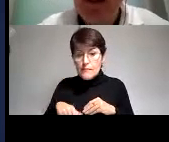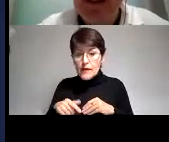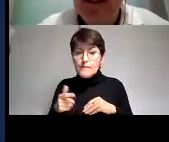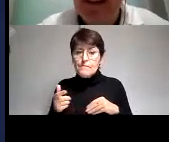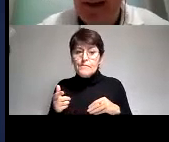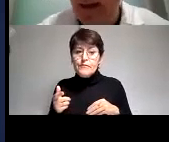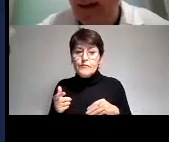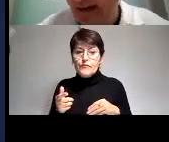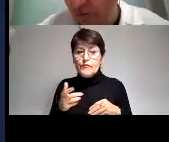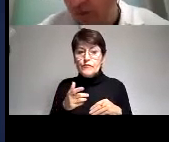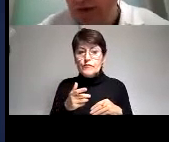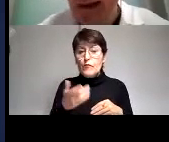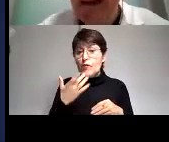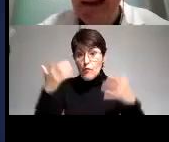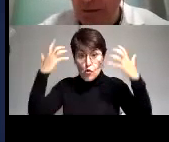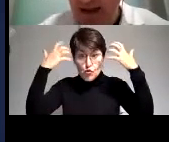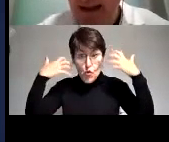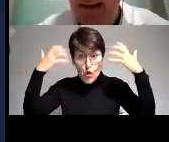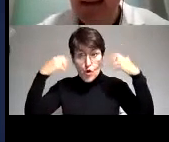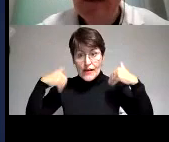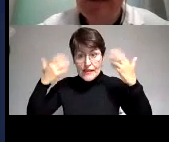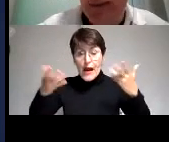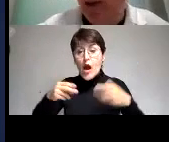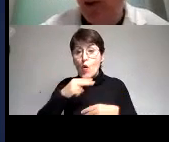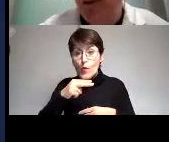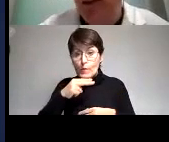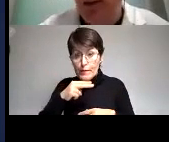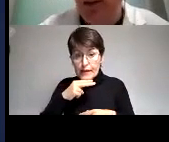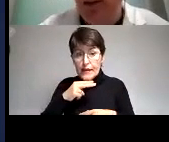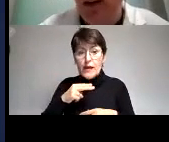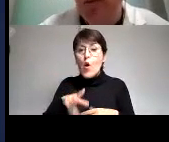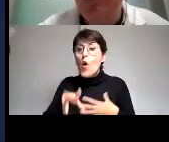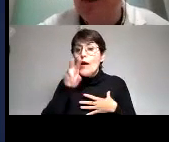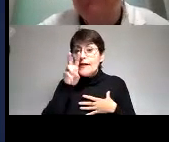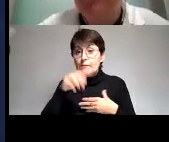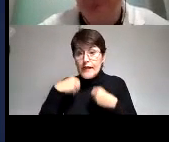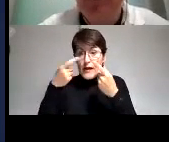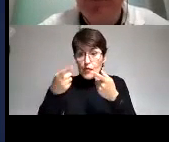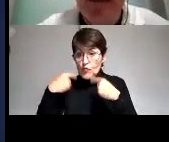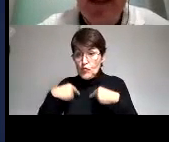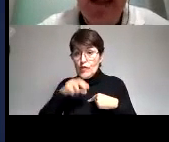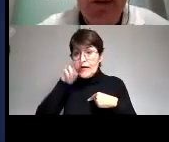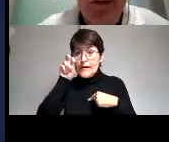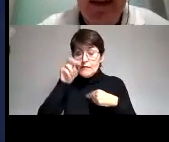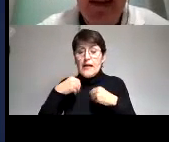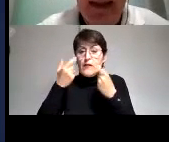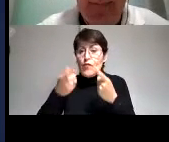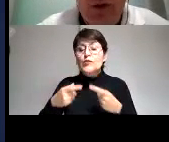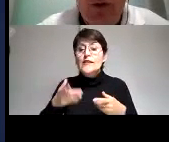tenemos también el sudor, la orina y el aparato respiratorio. O sea, con la respiración también estamos